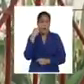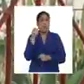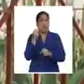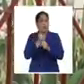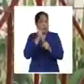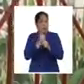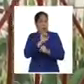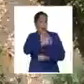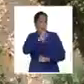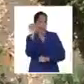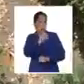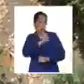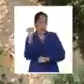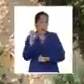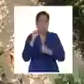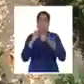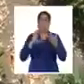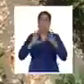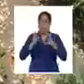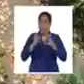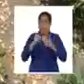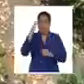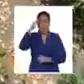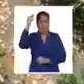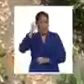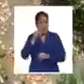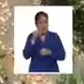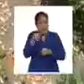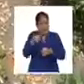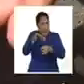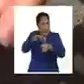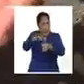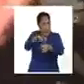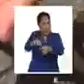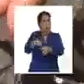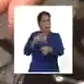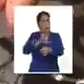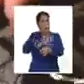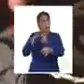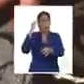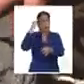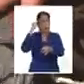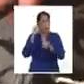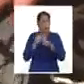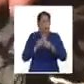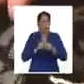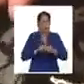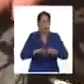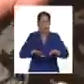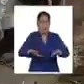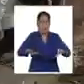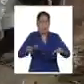de destacado, se abre al extensionismo para que semillas básicas y registradas sean diseminadas